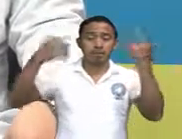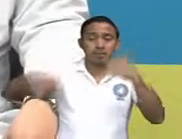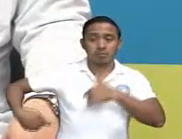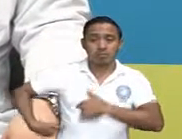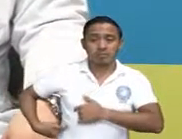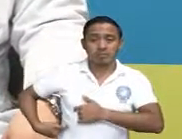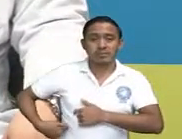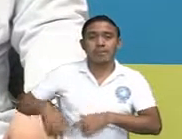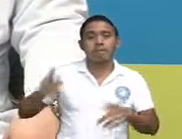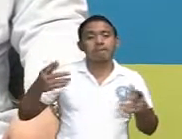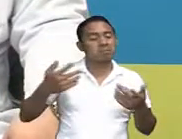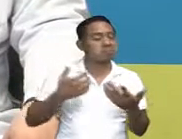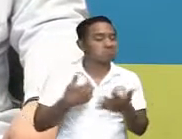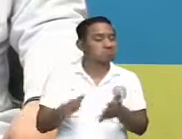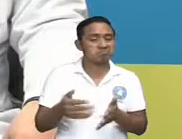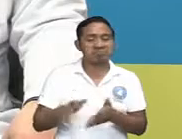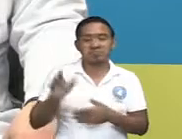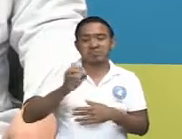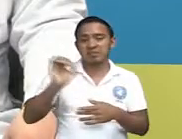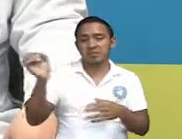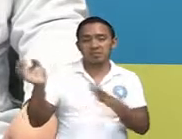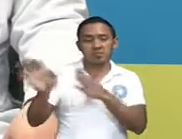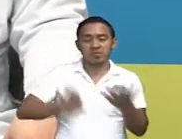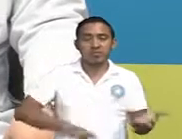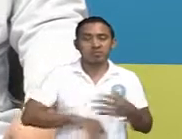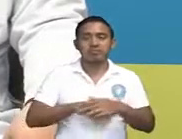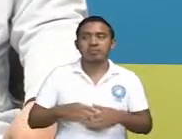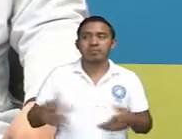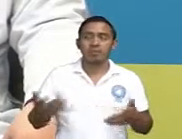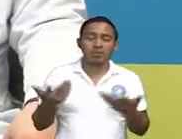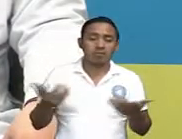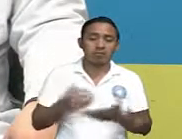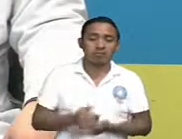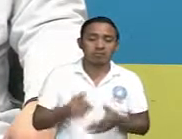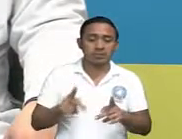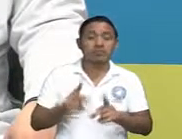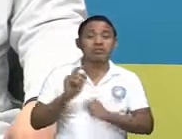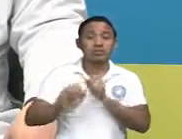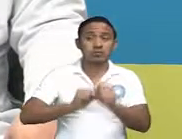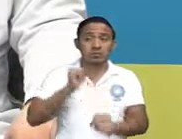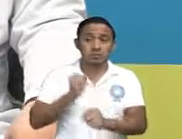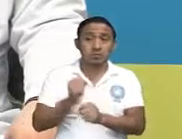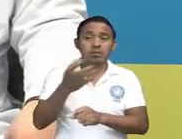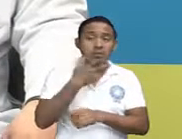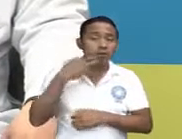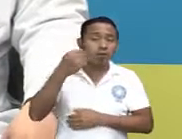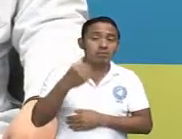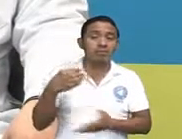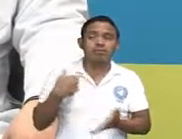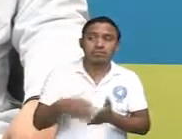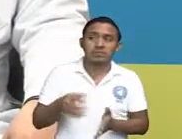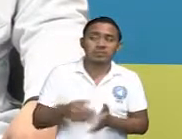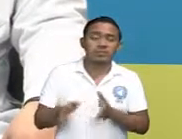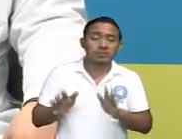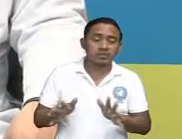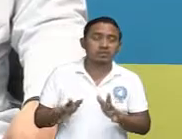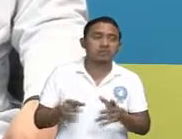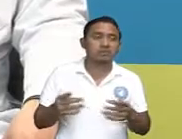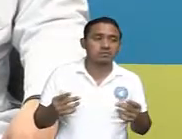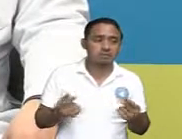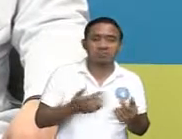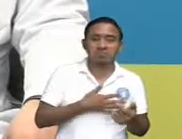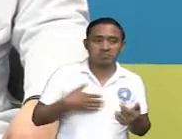mayor tasa de mortalidad. Otro que ayuda también a los pacientes a sobrevivir, bueno, la edad. El paciente joven tiende a responder